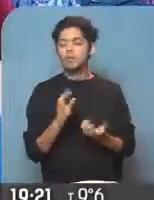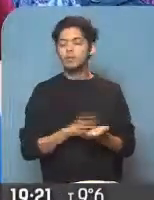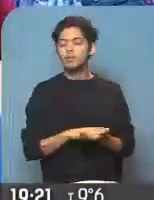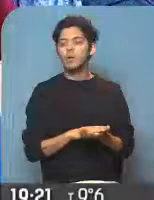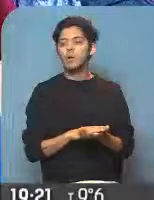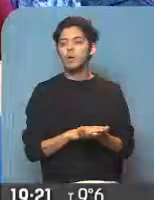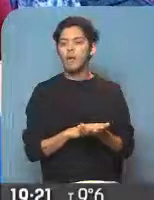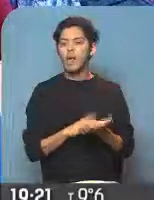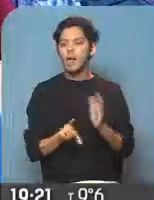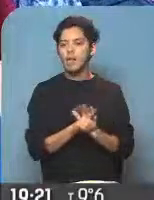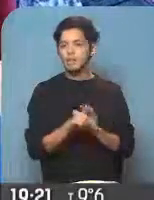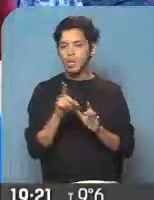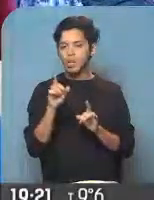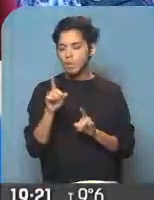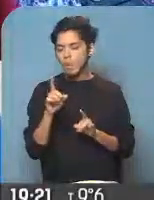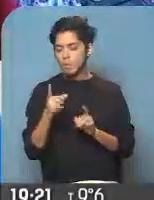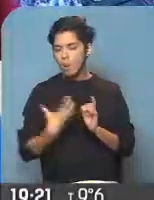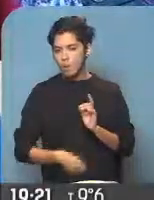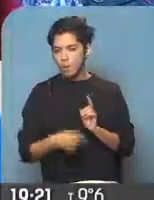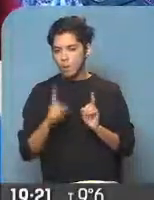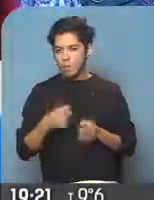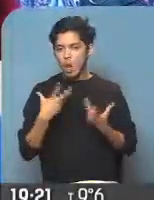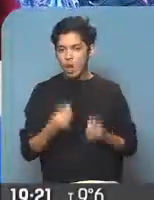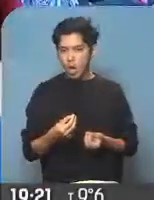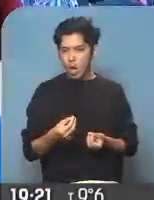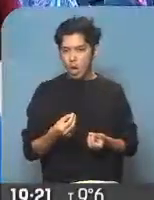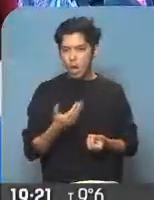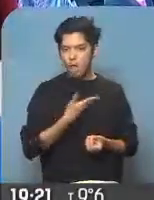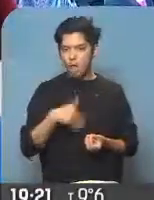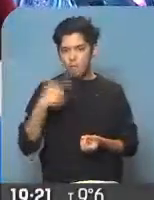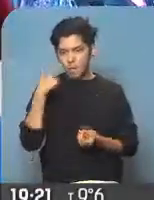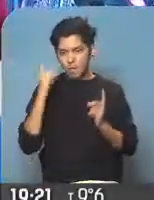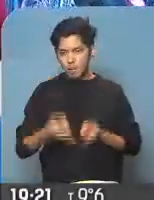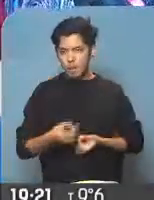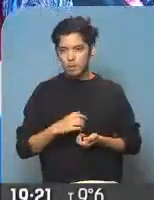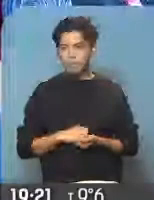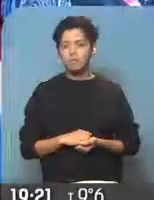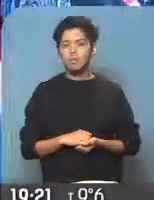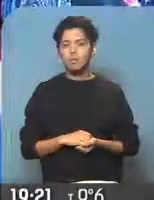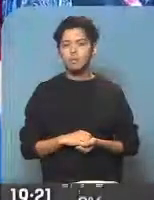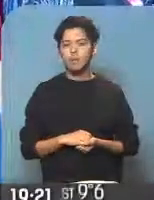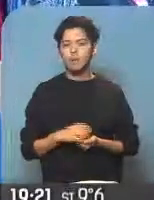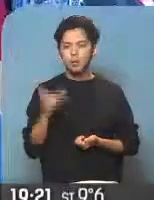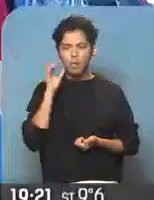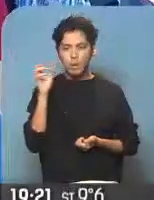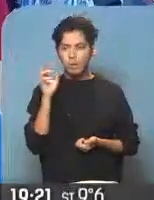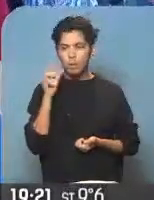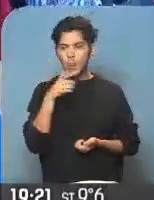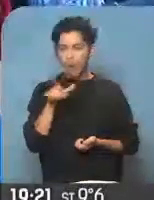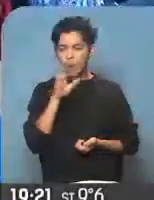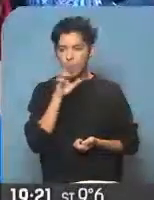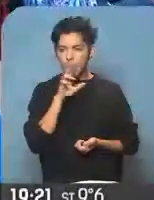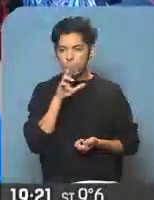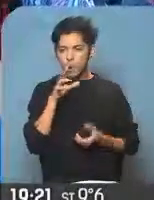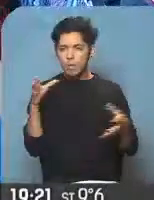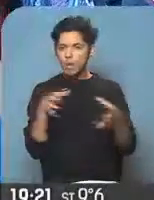año se incluyó decirle no al FMI. Escuchamos entonces la palabra de la representante del colectivo